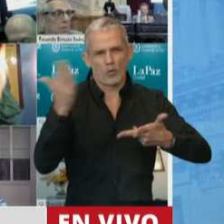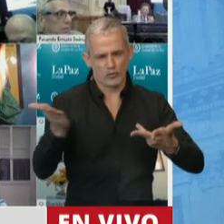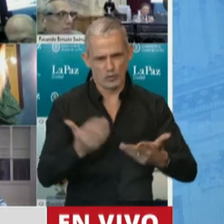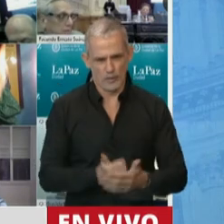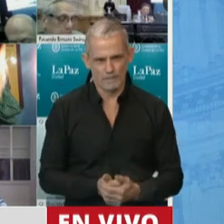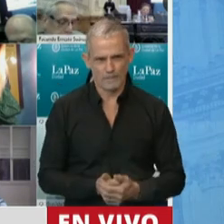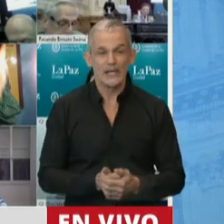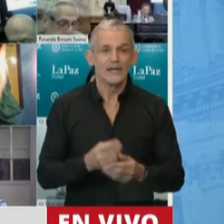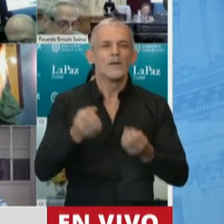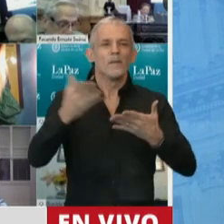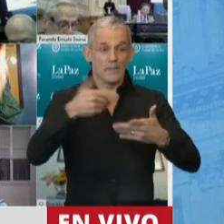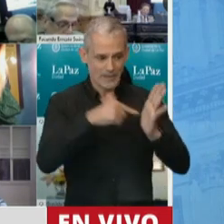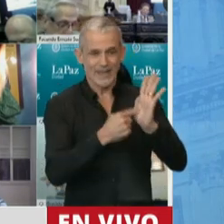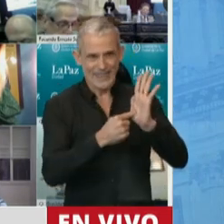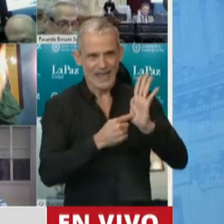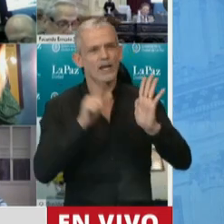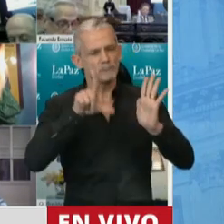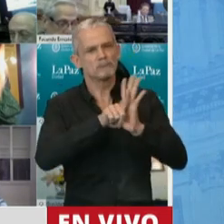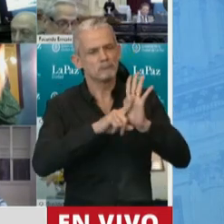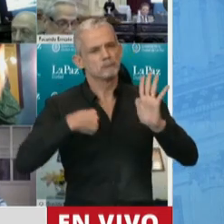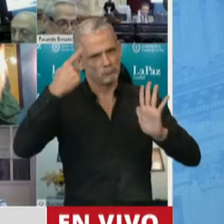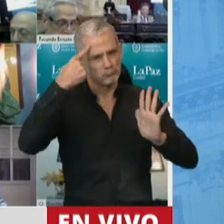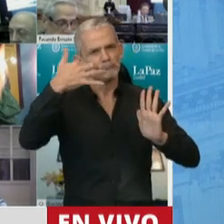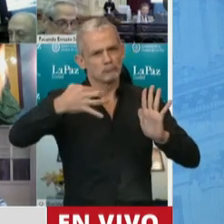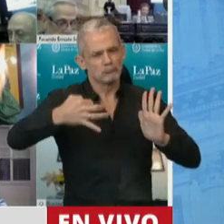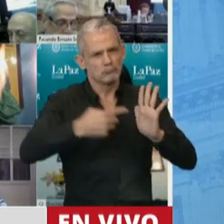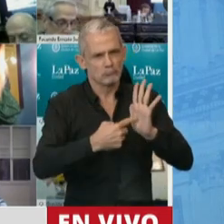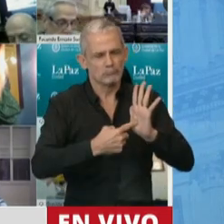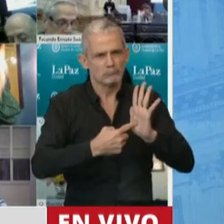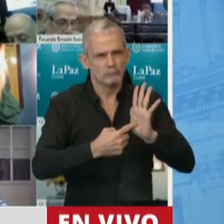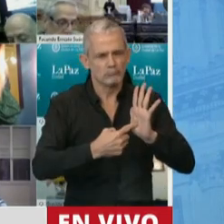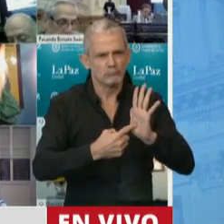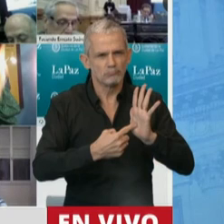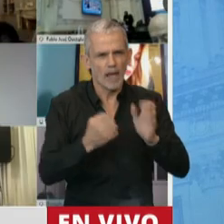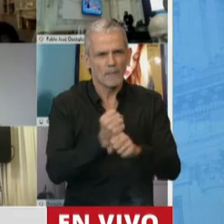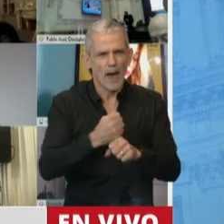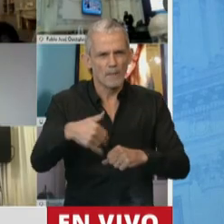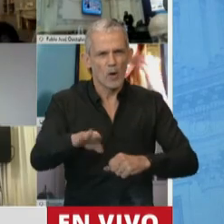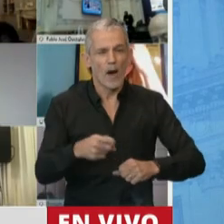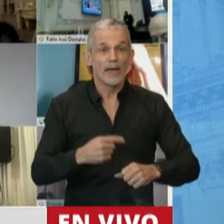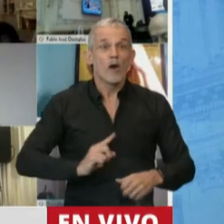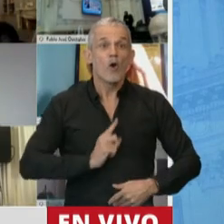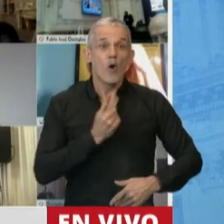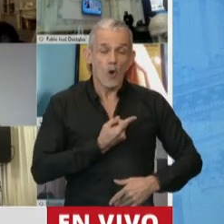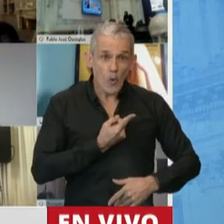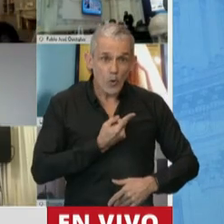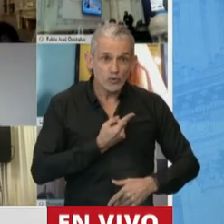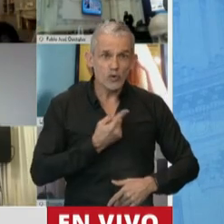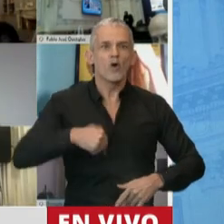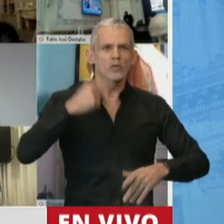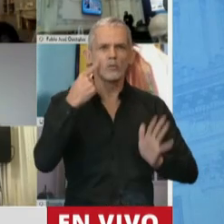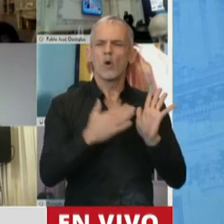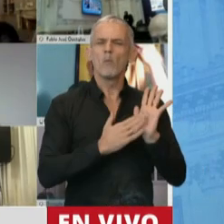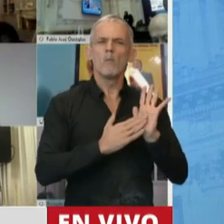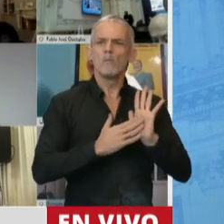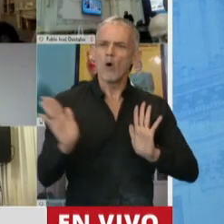que bienvenida sea esta ley y creo que podemos decir con orgullo, demostramos